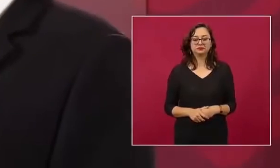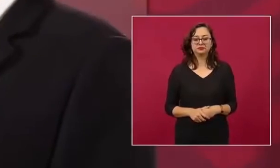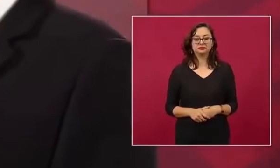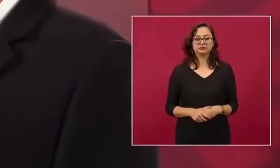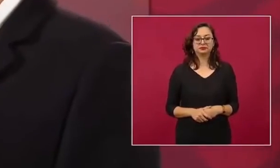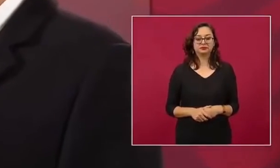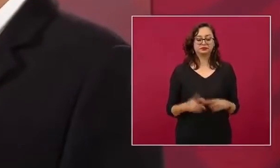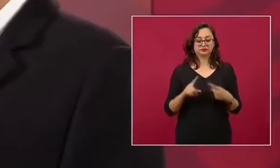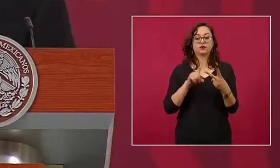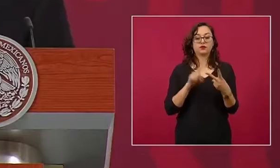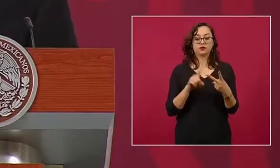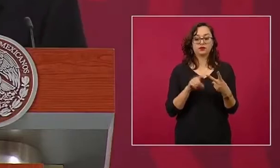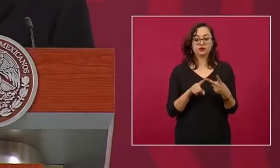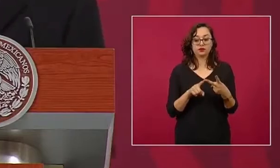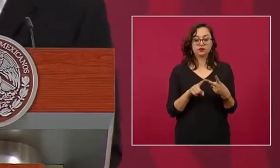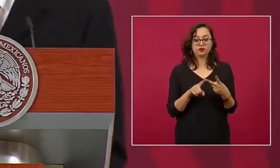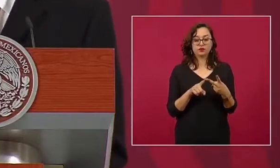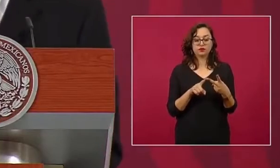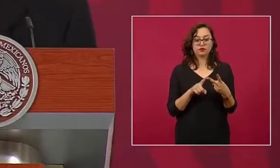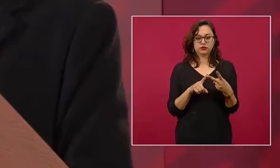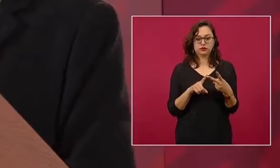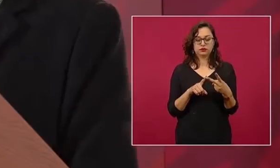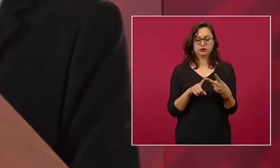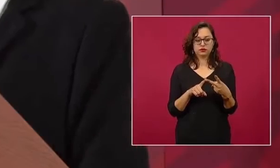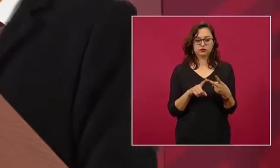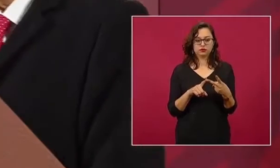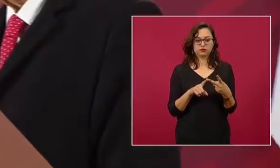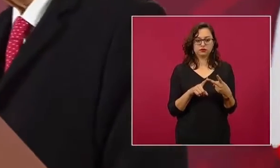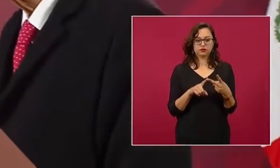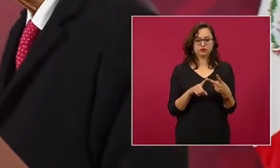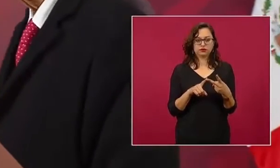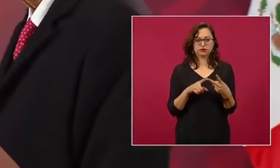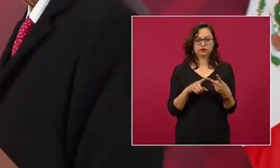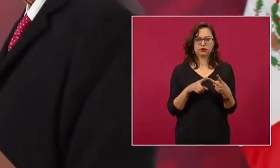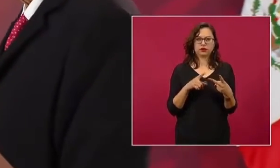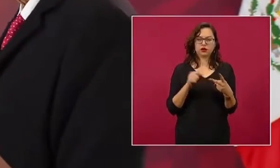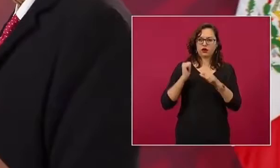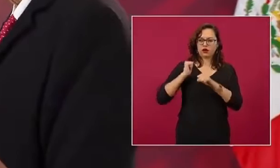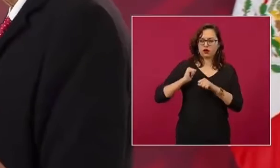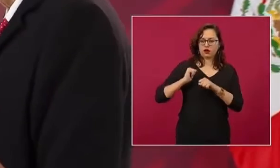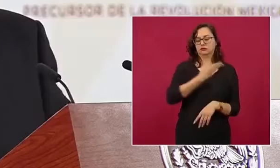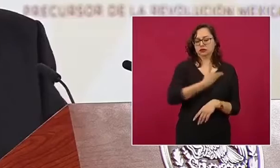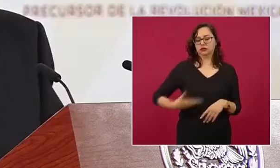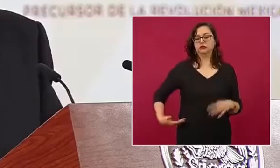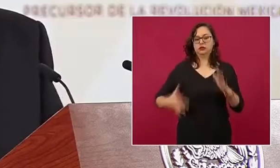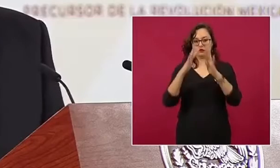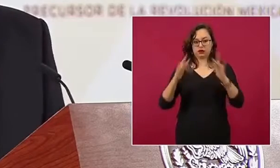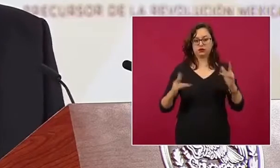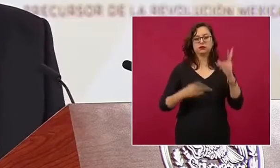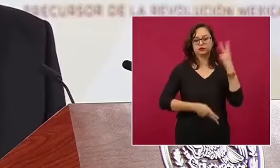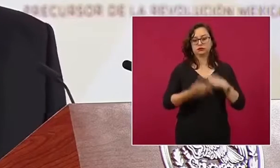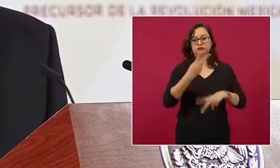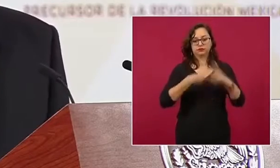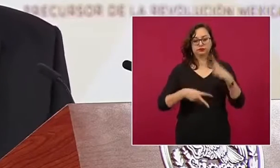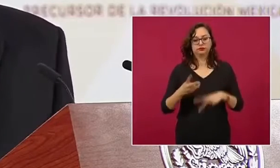Y otra cosa, viene a visitarnos, sí, el presidente de Francia,